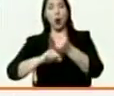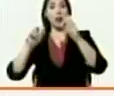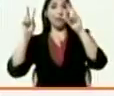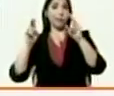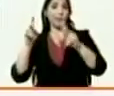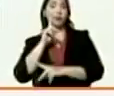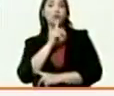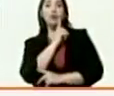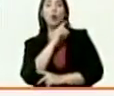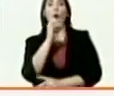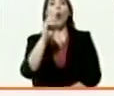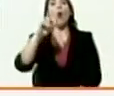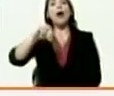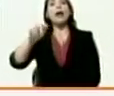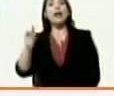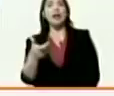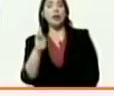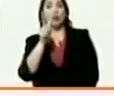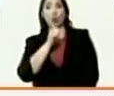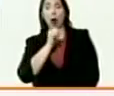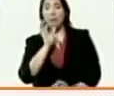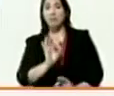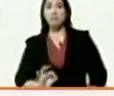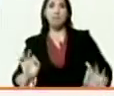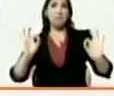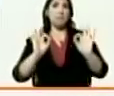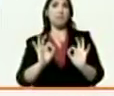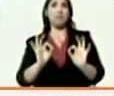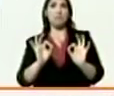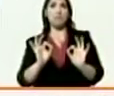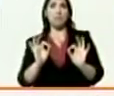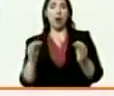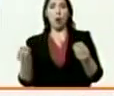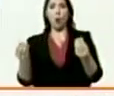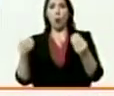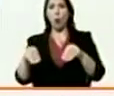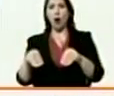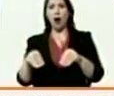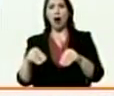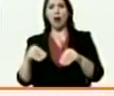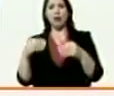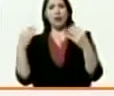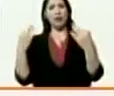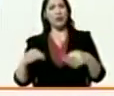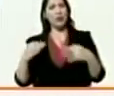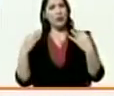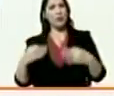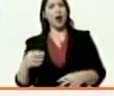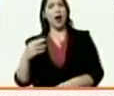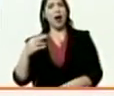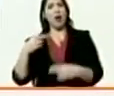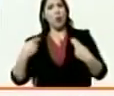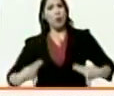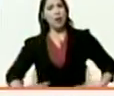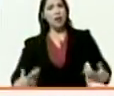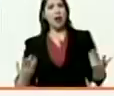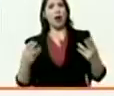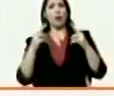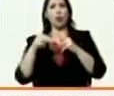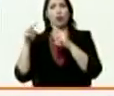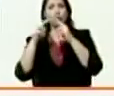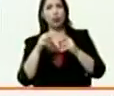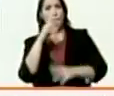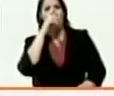llamadas ONGs, que no tienen nada que ver con las que la humanidad conoció en la década de los